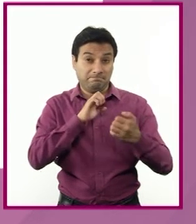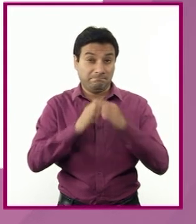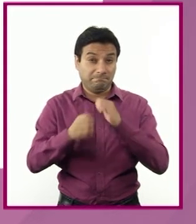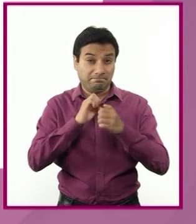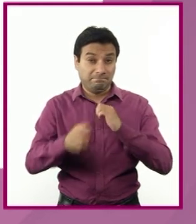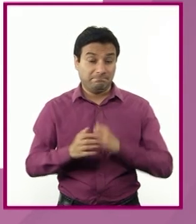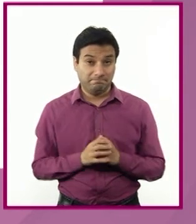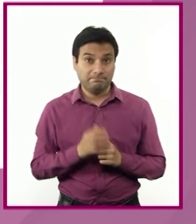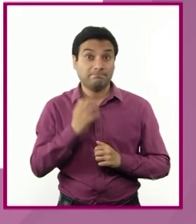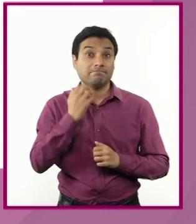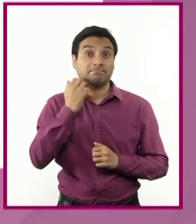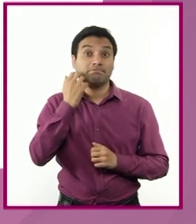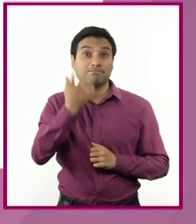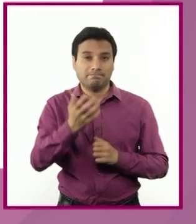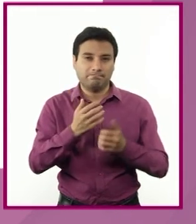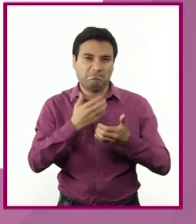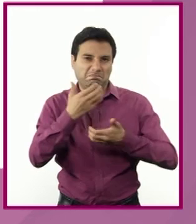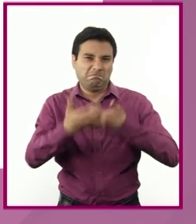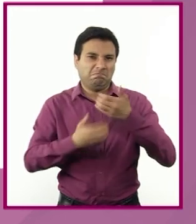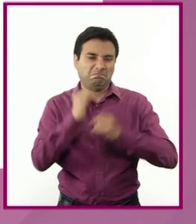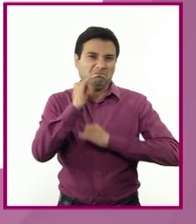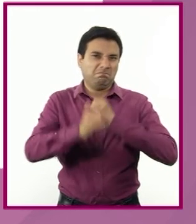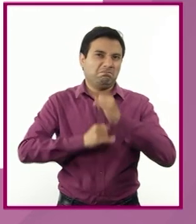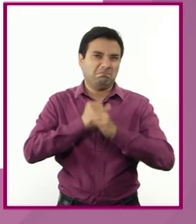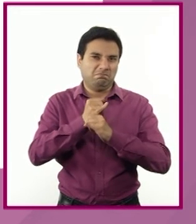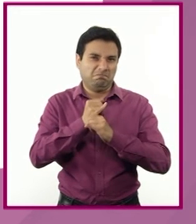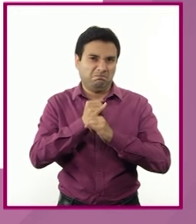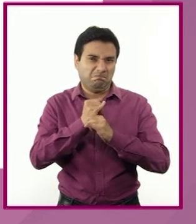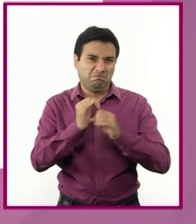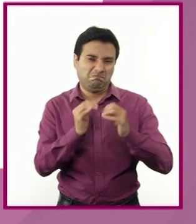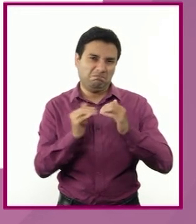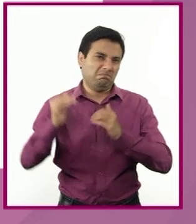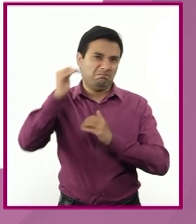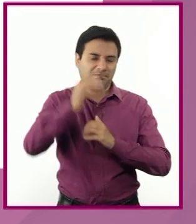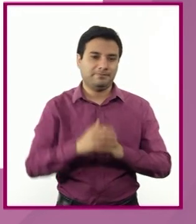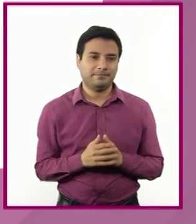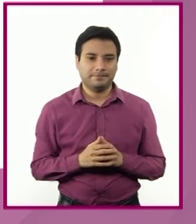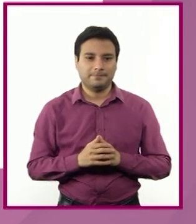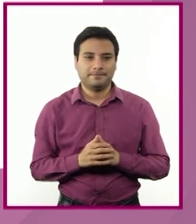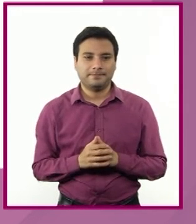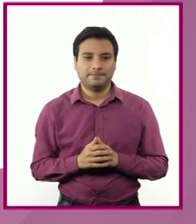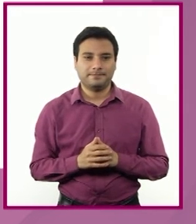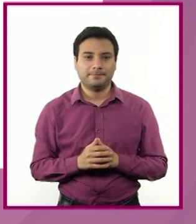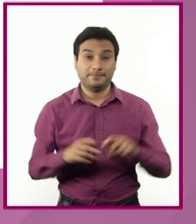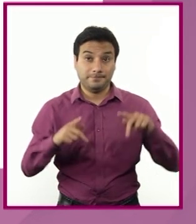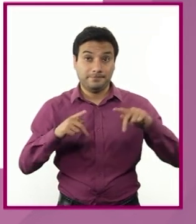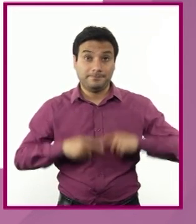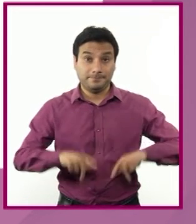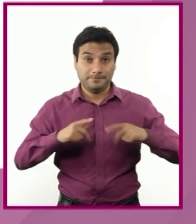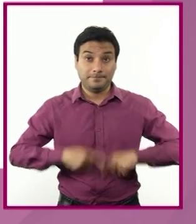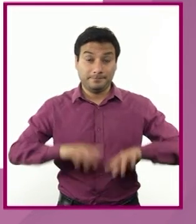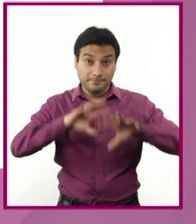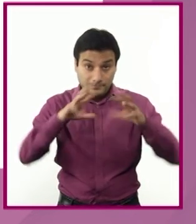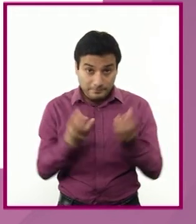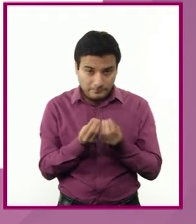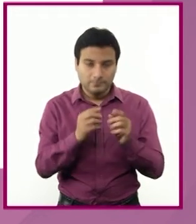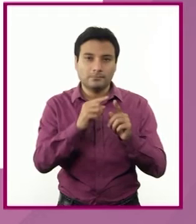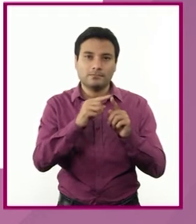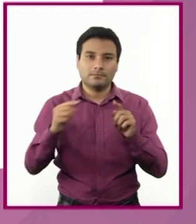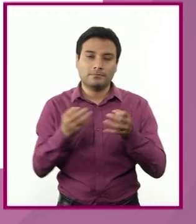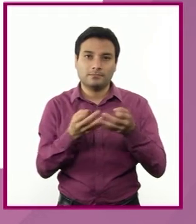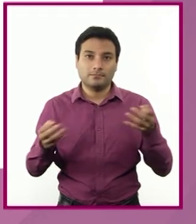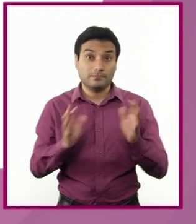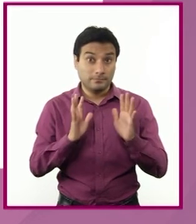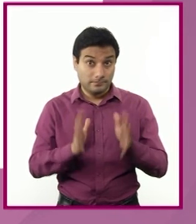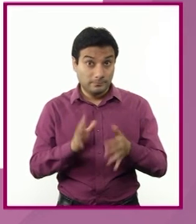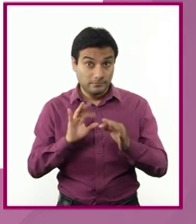por conquistar el mercado internacional. Dividimos el total de la población entre su superficie.